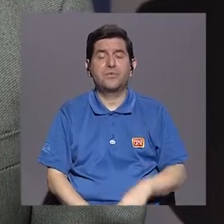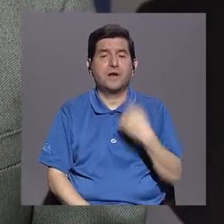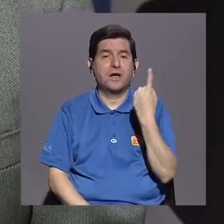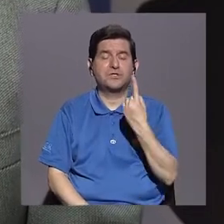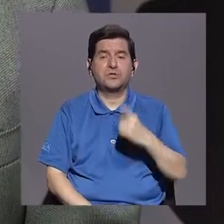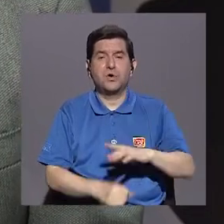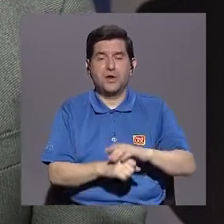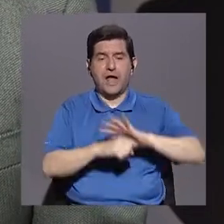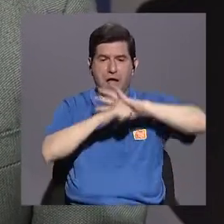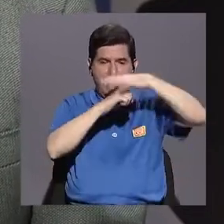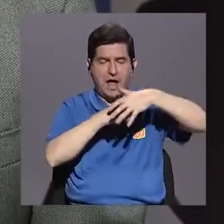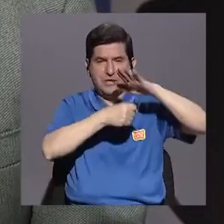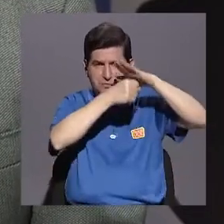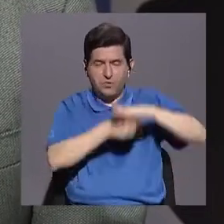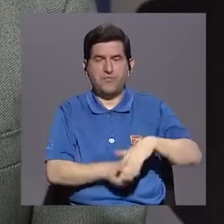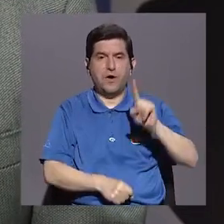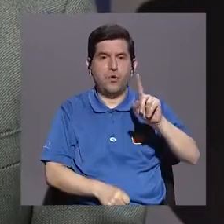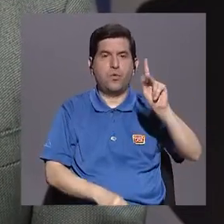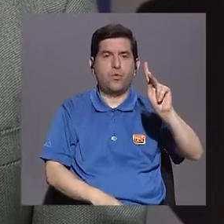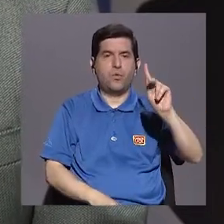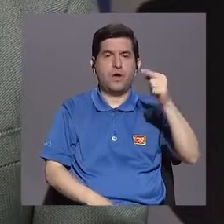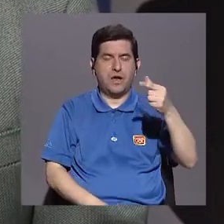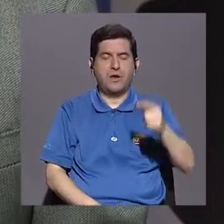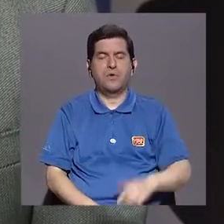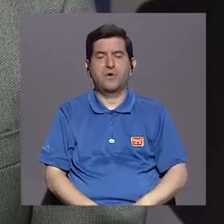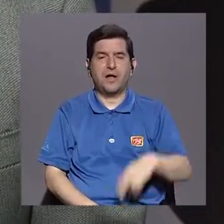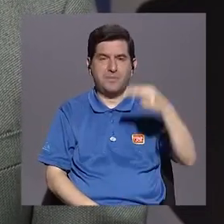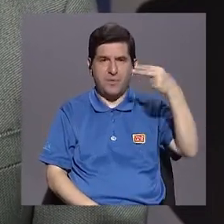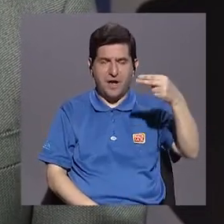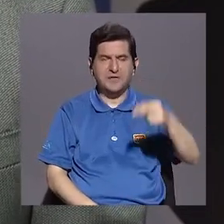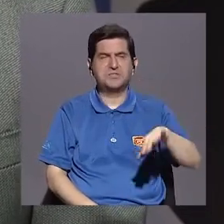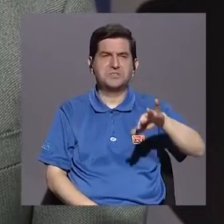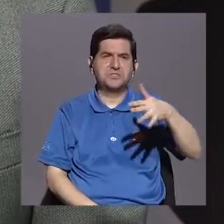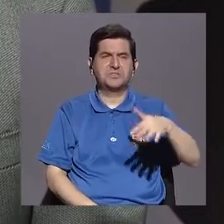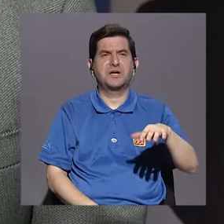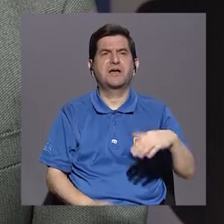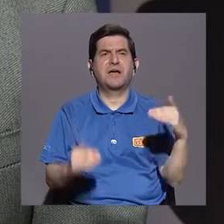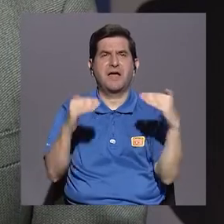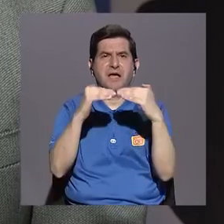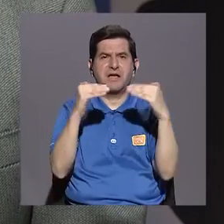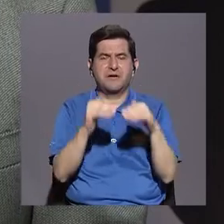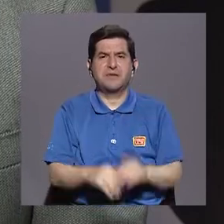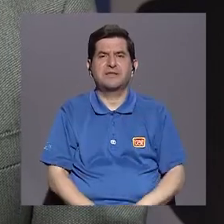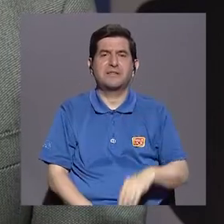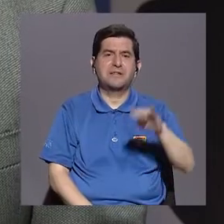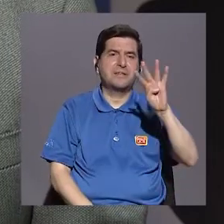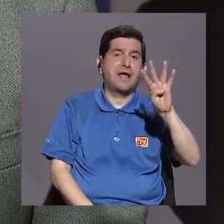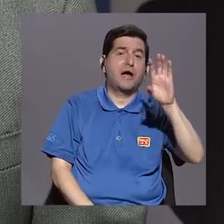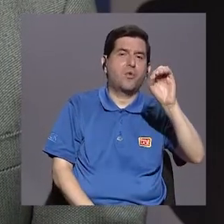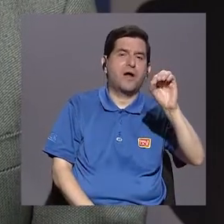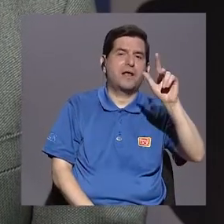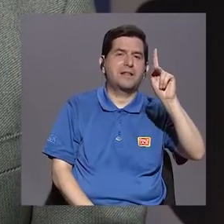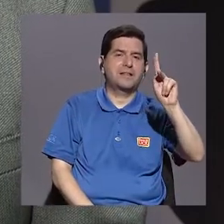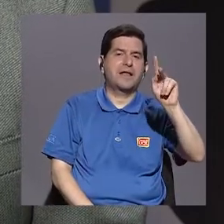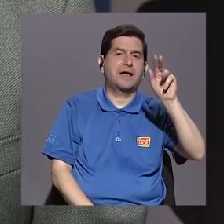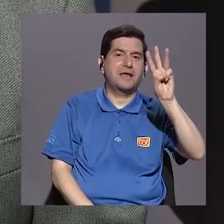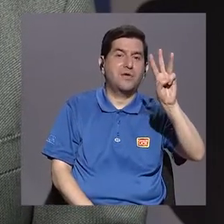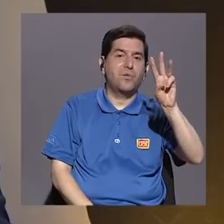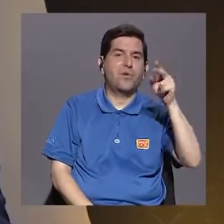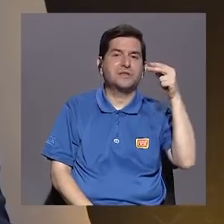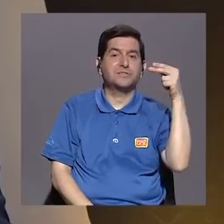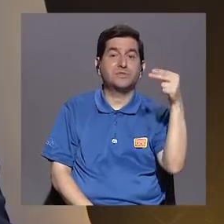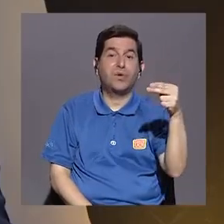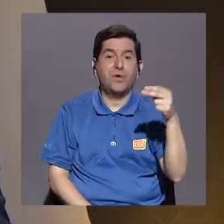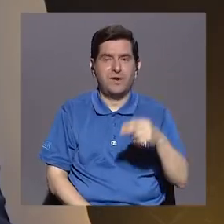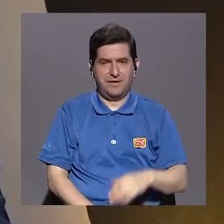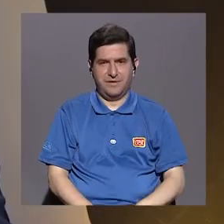por cada kilogramo de hidrógeno estamos hablando de alrededor del equivalente de 40 kilowats hora